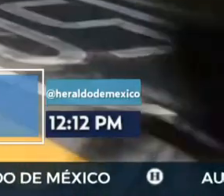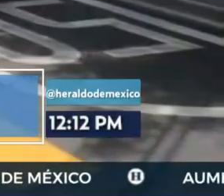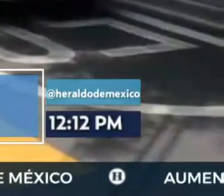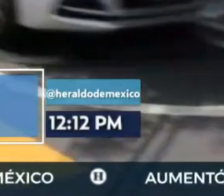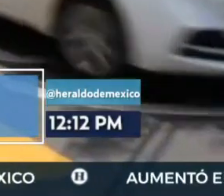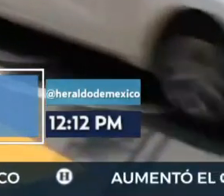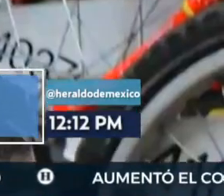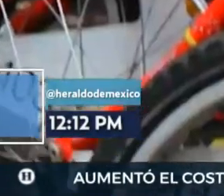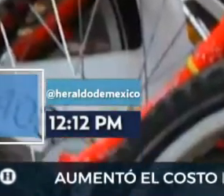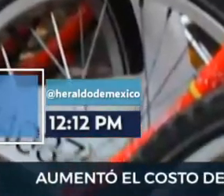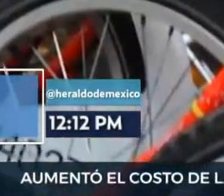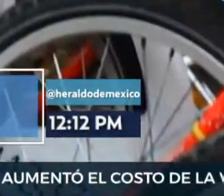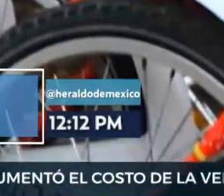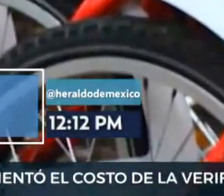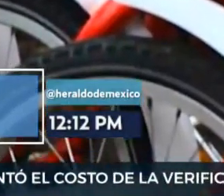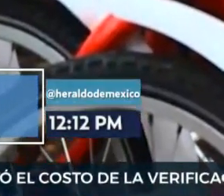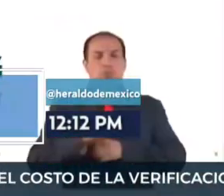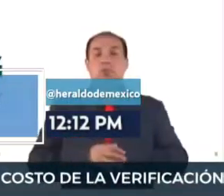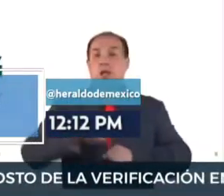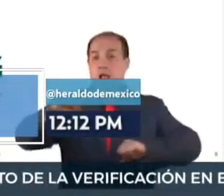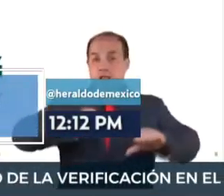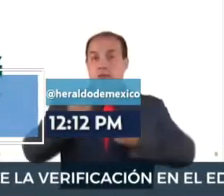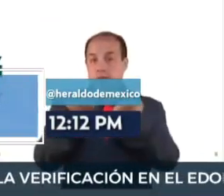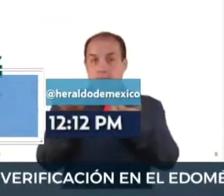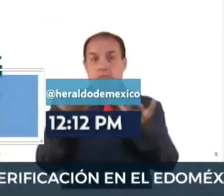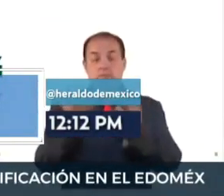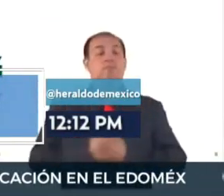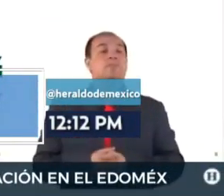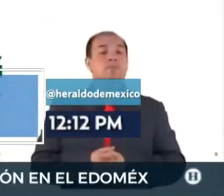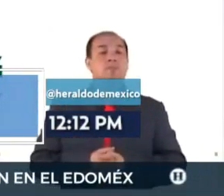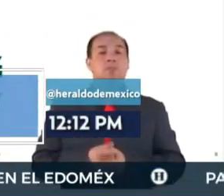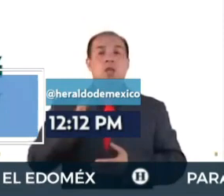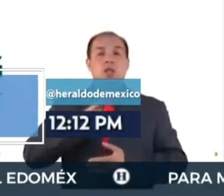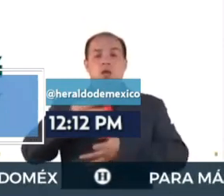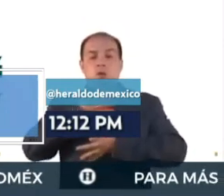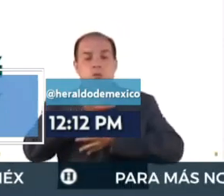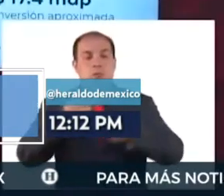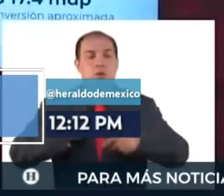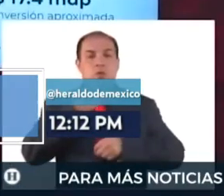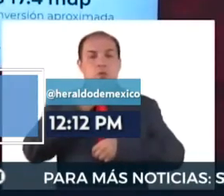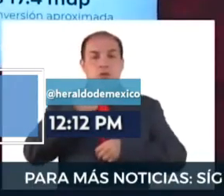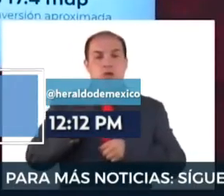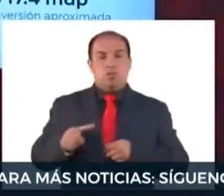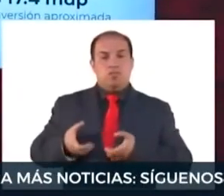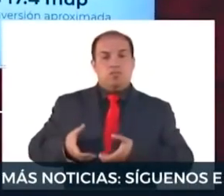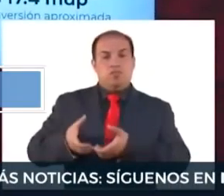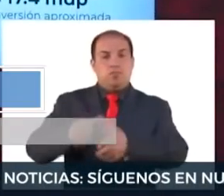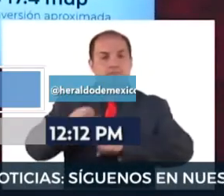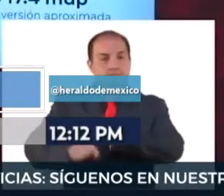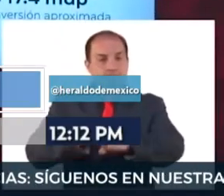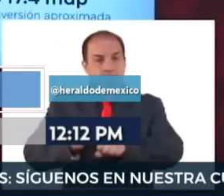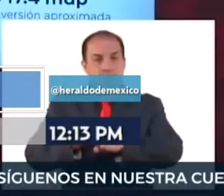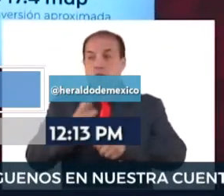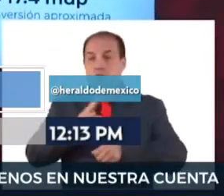infraestructura ciclista y destacaron su importancia. Y lo que hacen las ciclovías es que atraen a nuevos usuarios que cuando no tienen un espacio